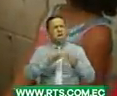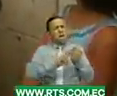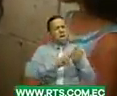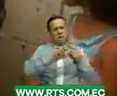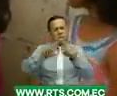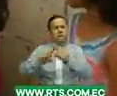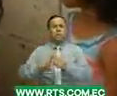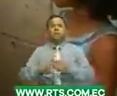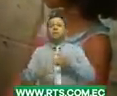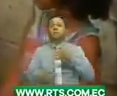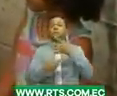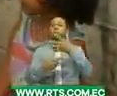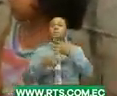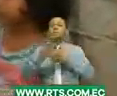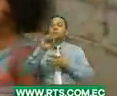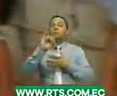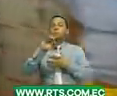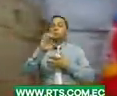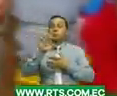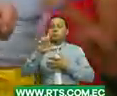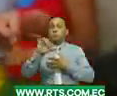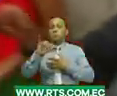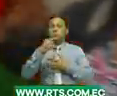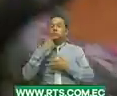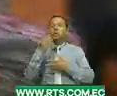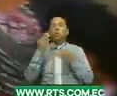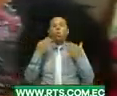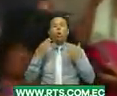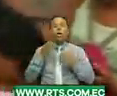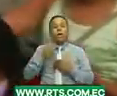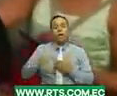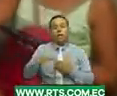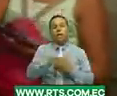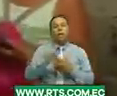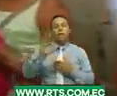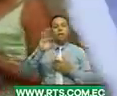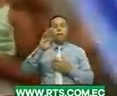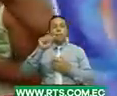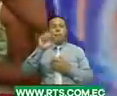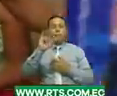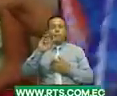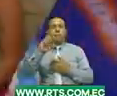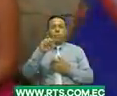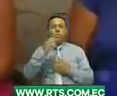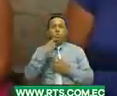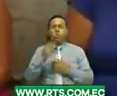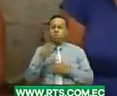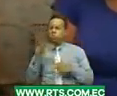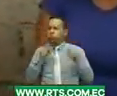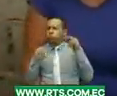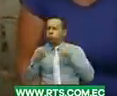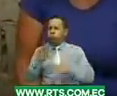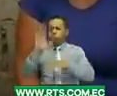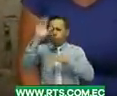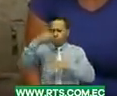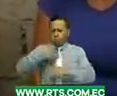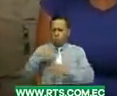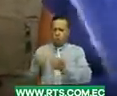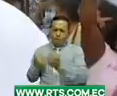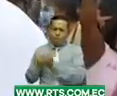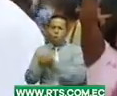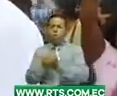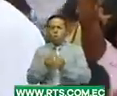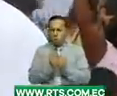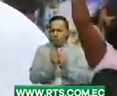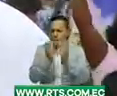de Suma, estuvo en Guayaquil, en Flor de Bastión, donde se comprometió a mejorar y ampliar los servicios básicos.